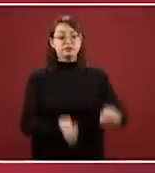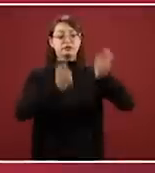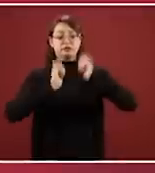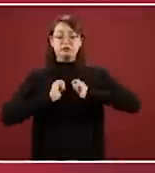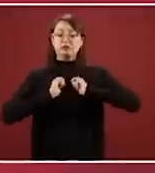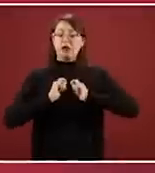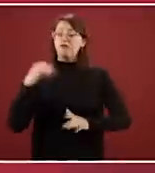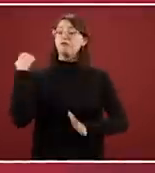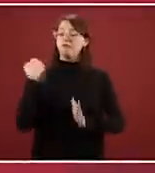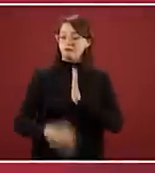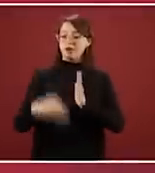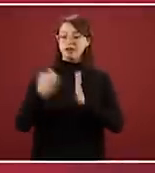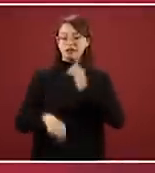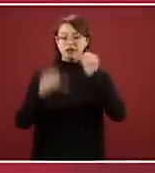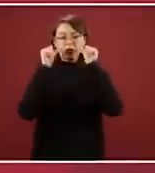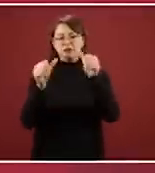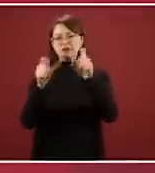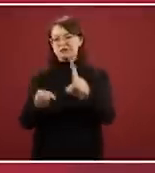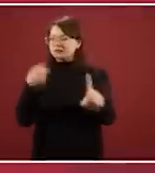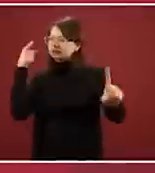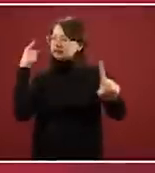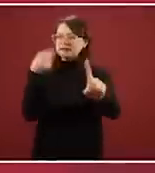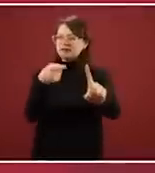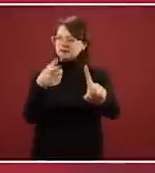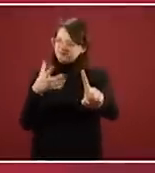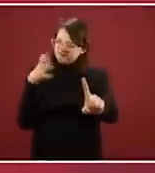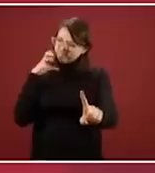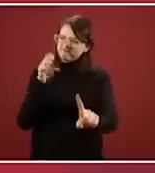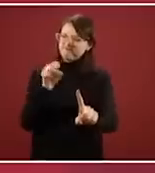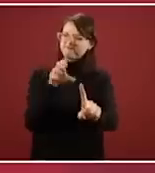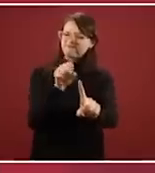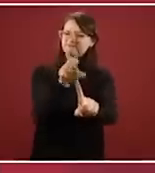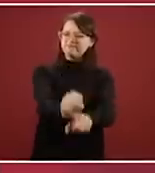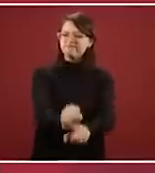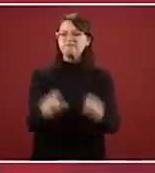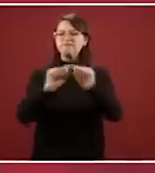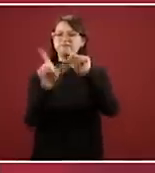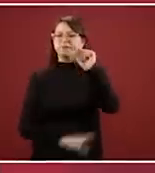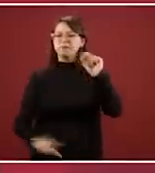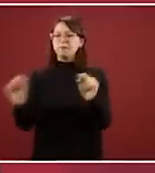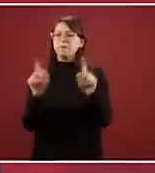pendiente, como reto, como desafío, serenar al país,